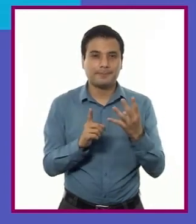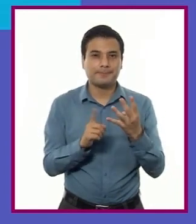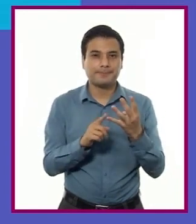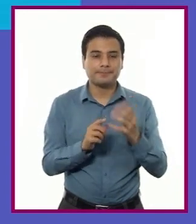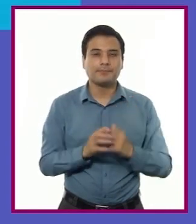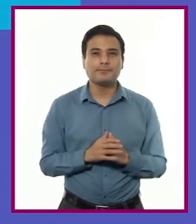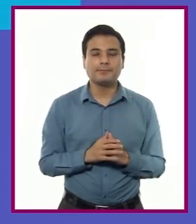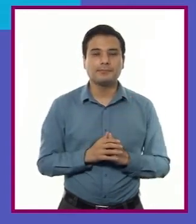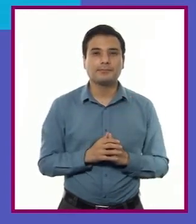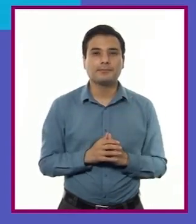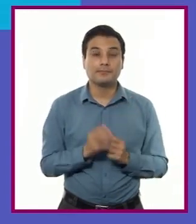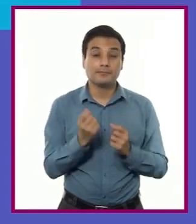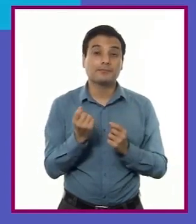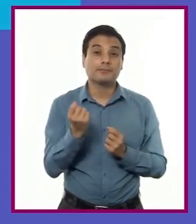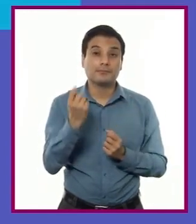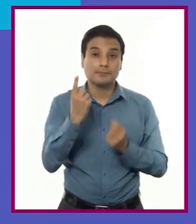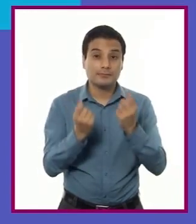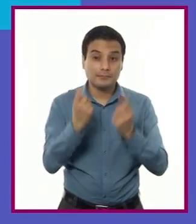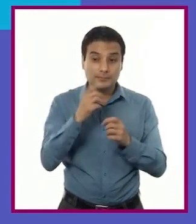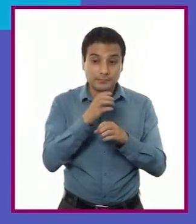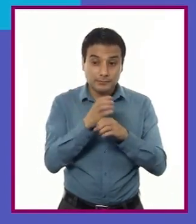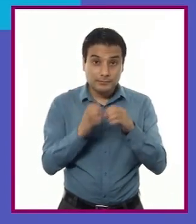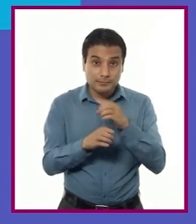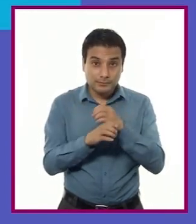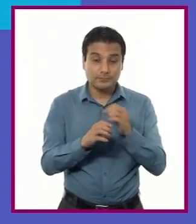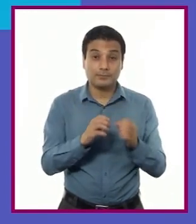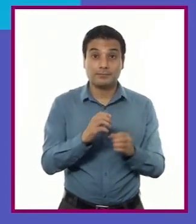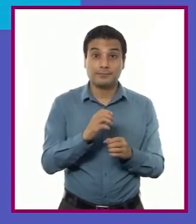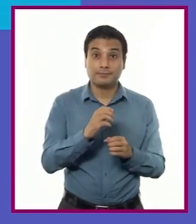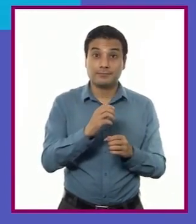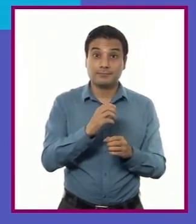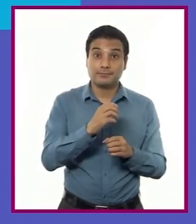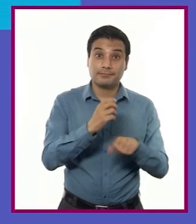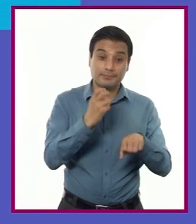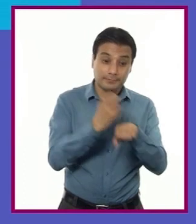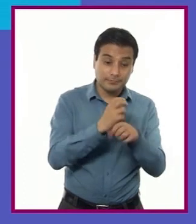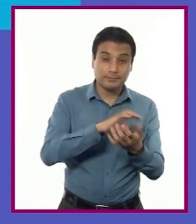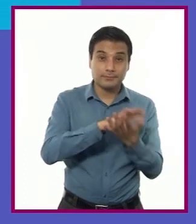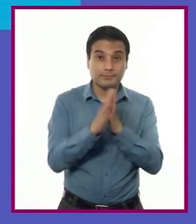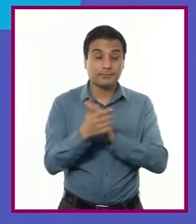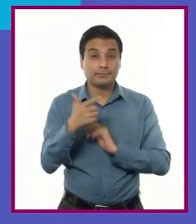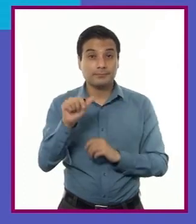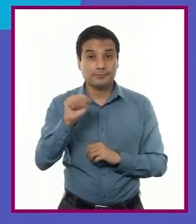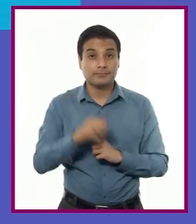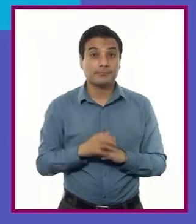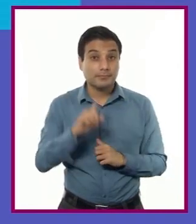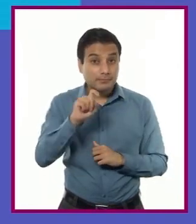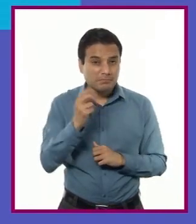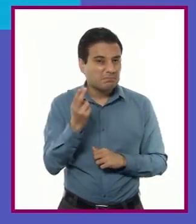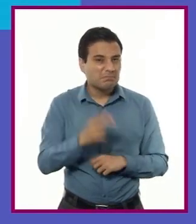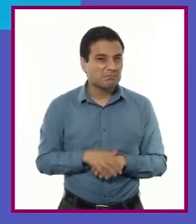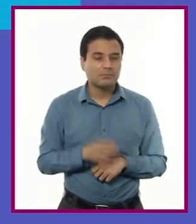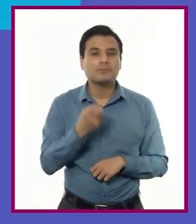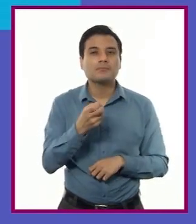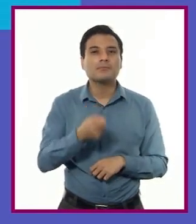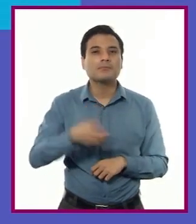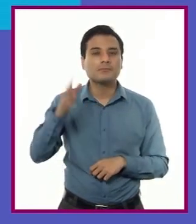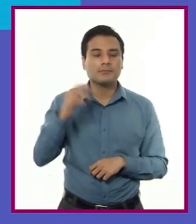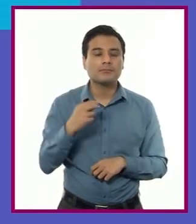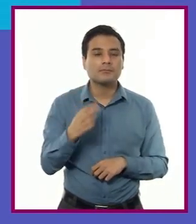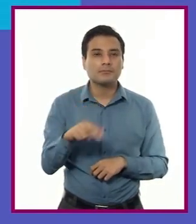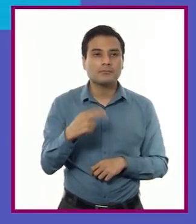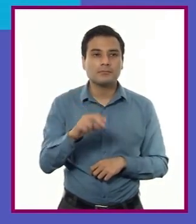D. Algunas sustancias pueden pasar directamente del sólido al gas sin pasar por el líquido. A esto se le